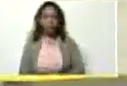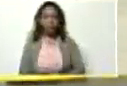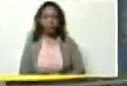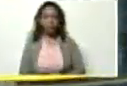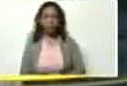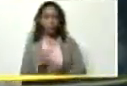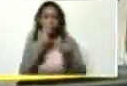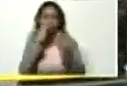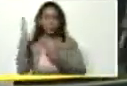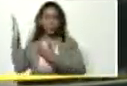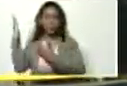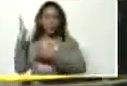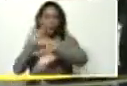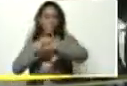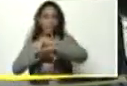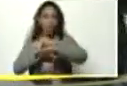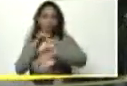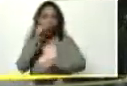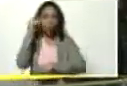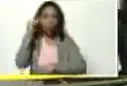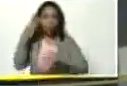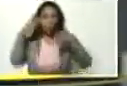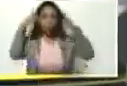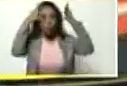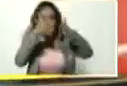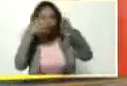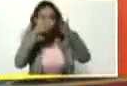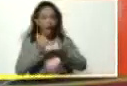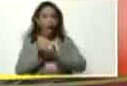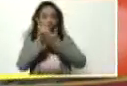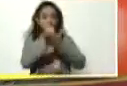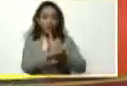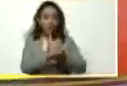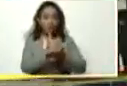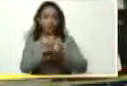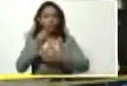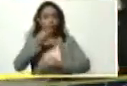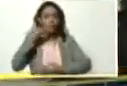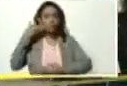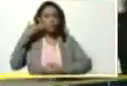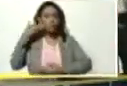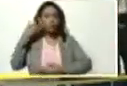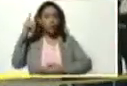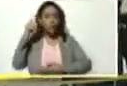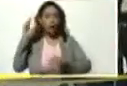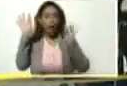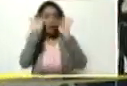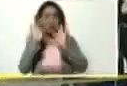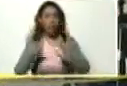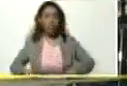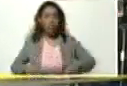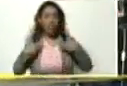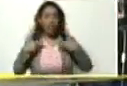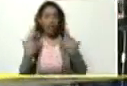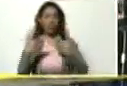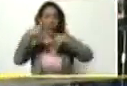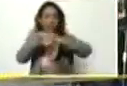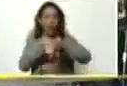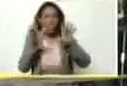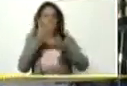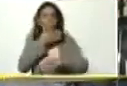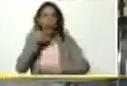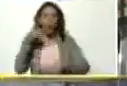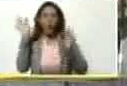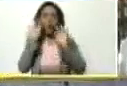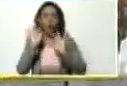Son médicos y médicas orientados a contribuir con la dignificación de las condiciones de vida y a la mejora integral de la salud de los